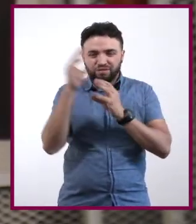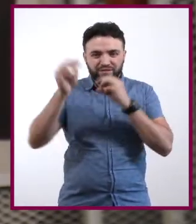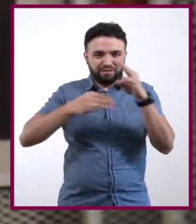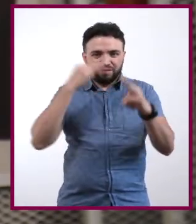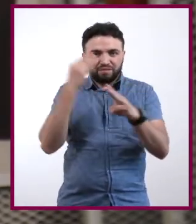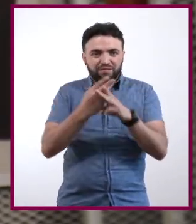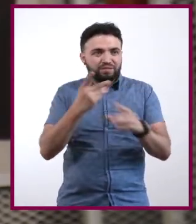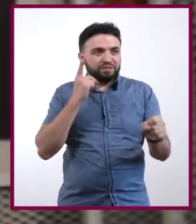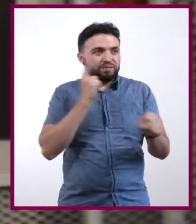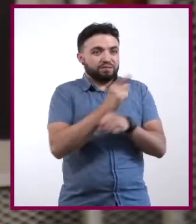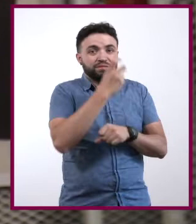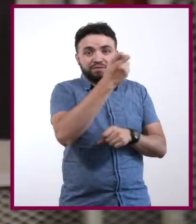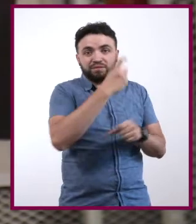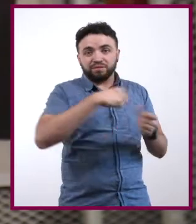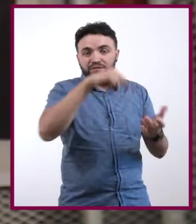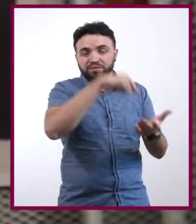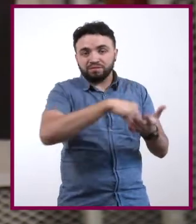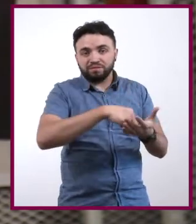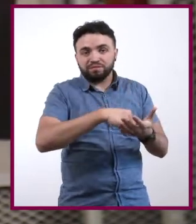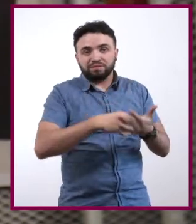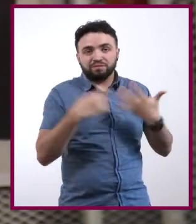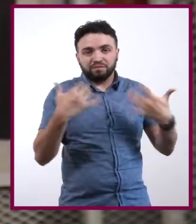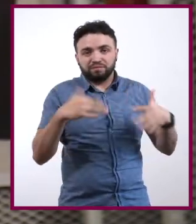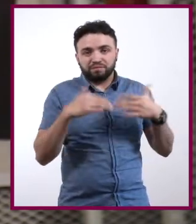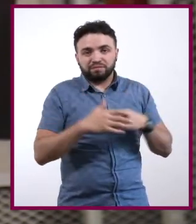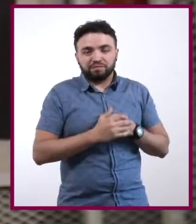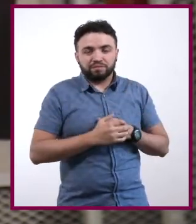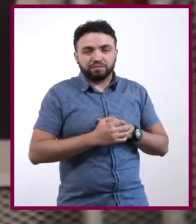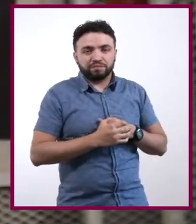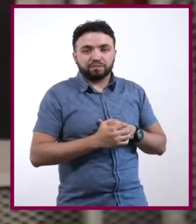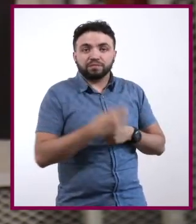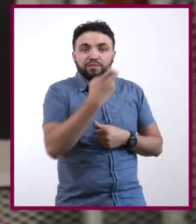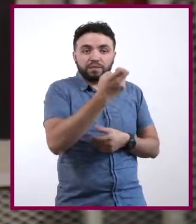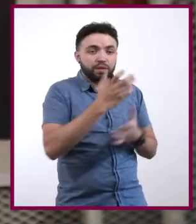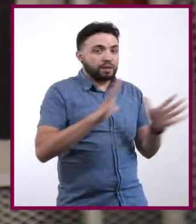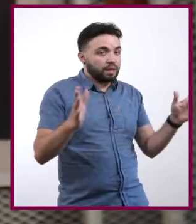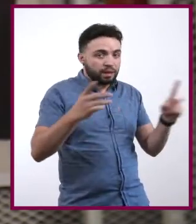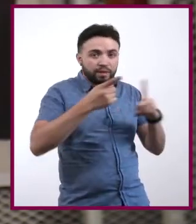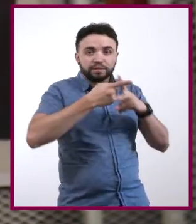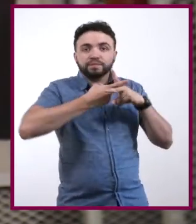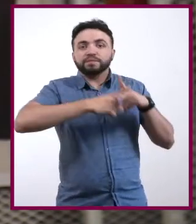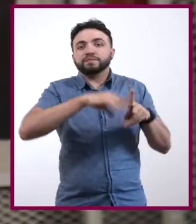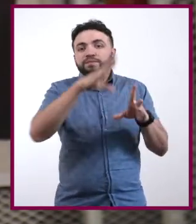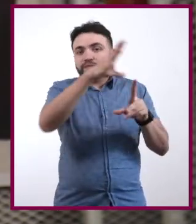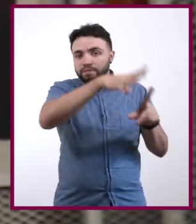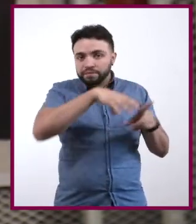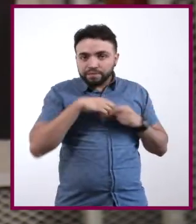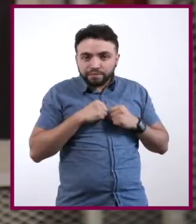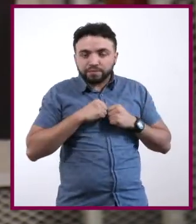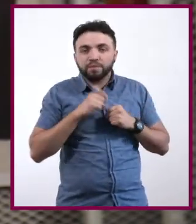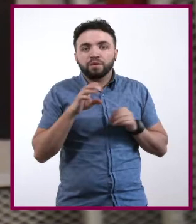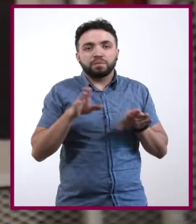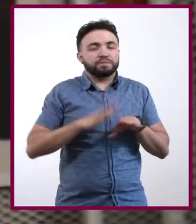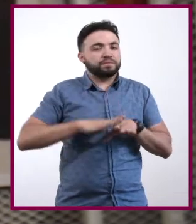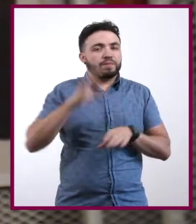aquella ciudad y él ha adquirido ya en ese momento una gran fama.